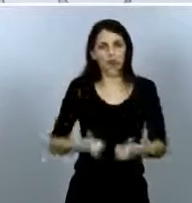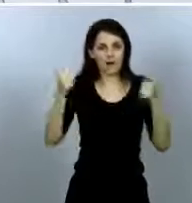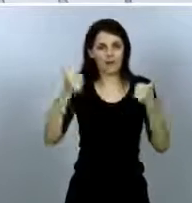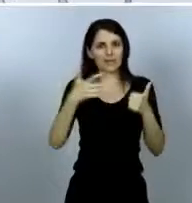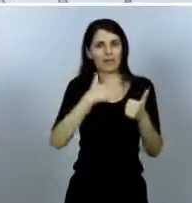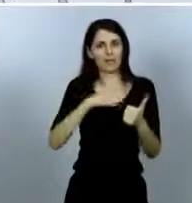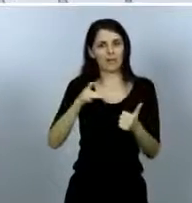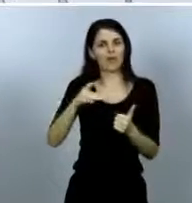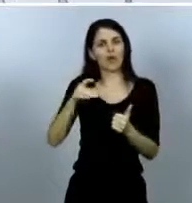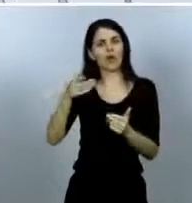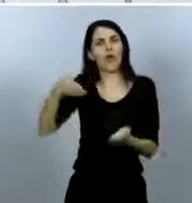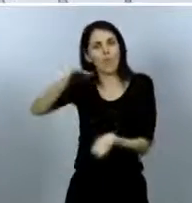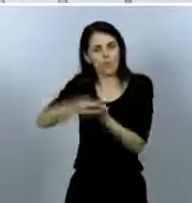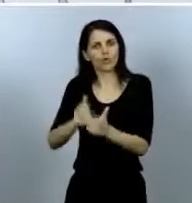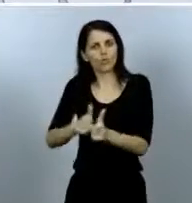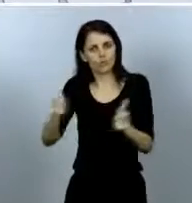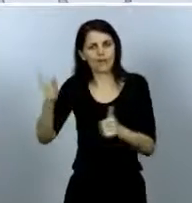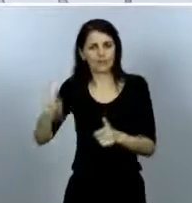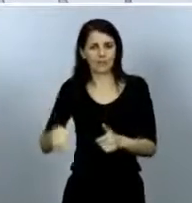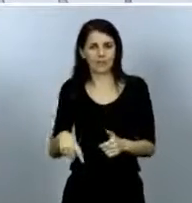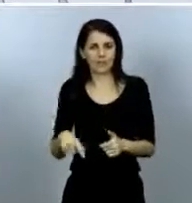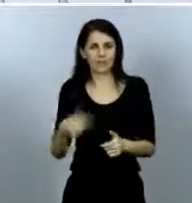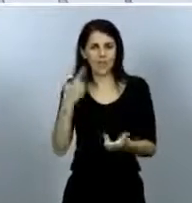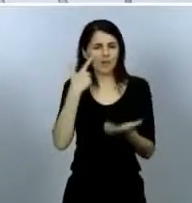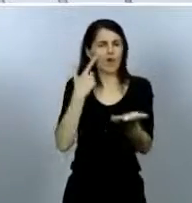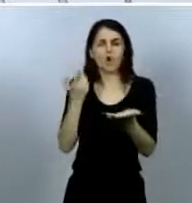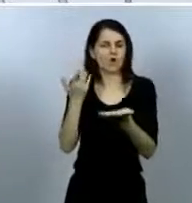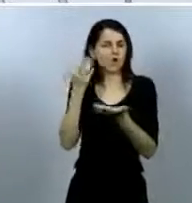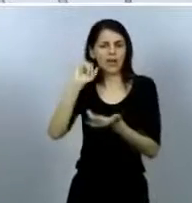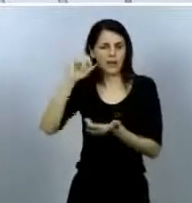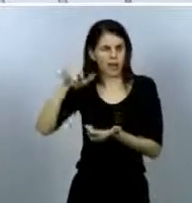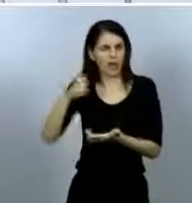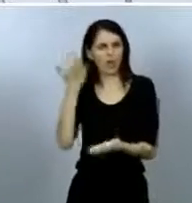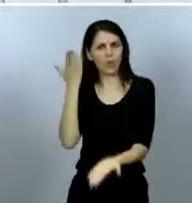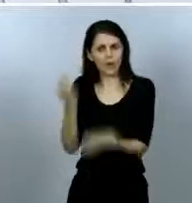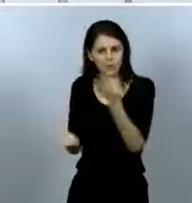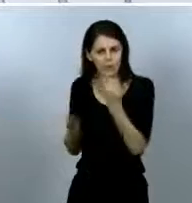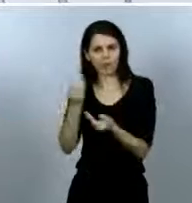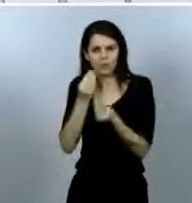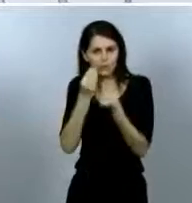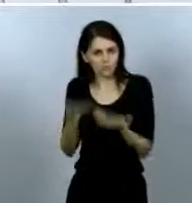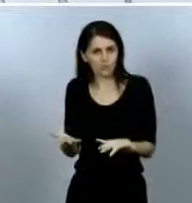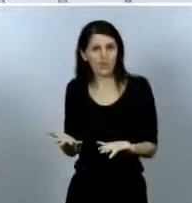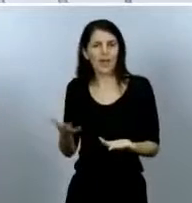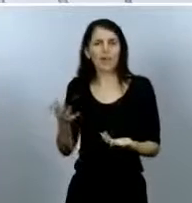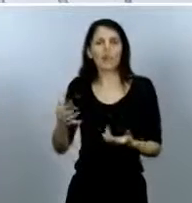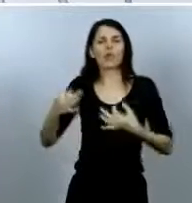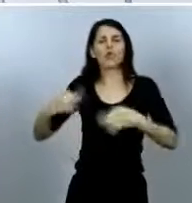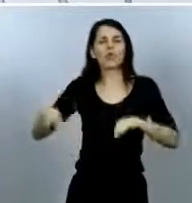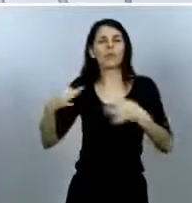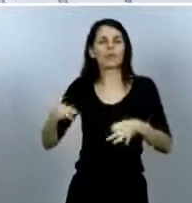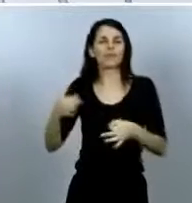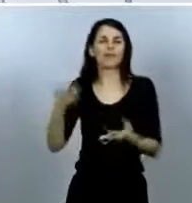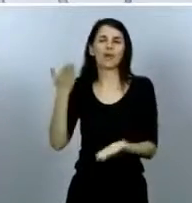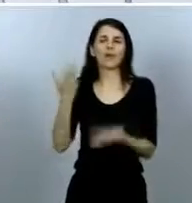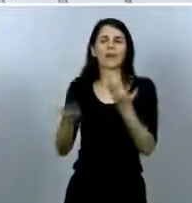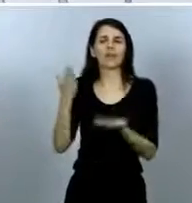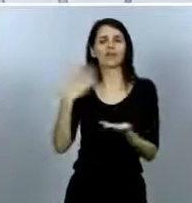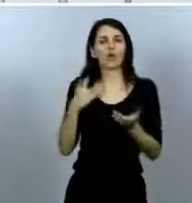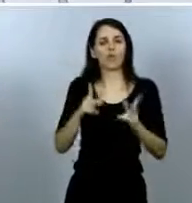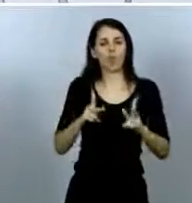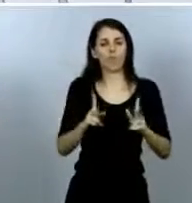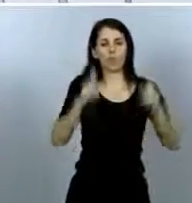con el año pasado pero siempre en este tipo de comparaciones se tiende a comparar es más largas que es lo que establece el sistema